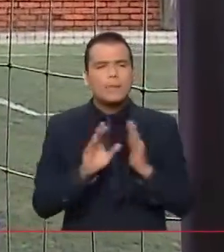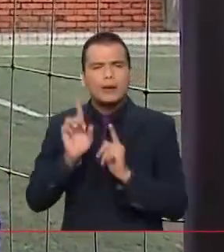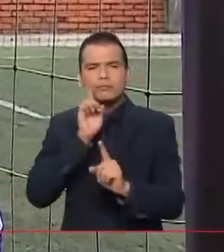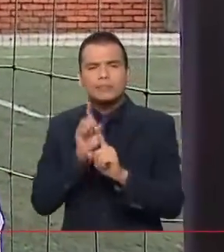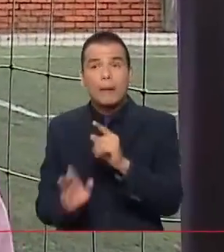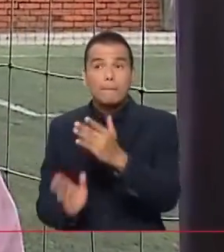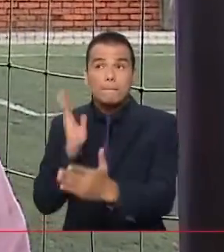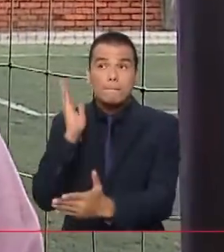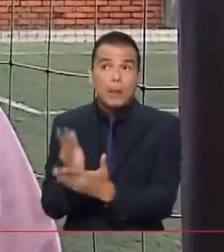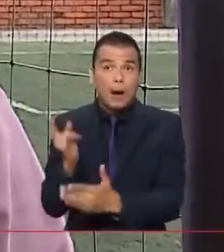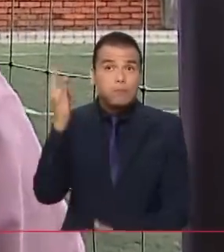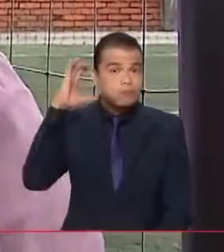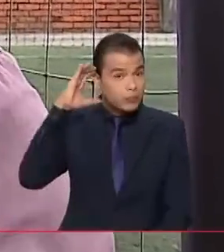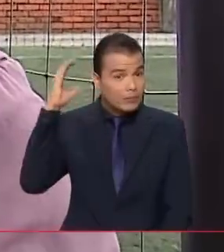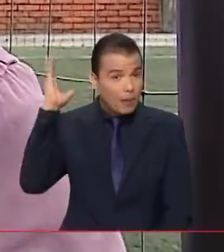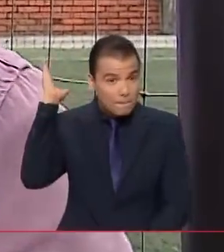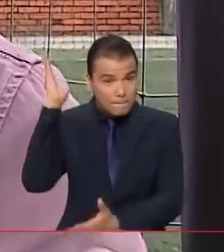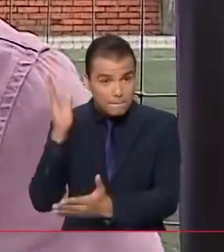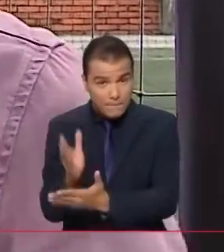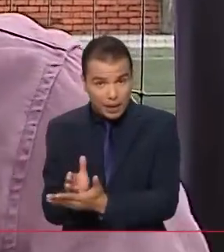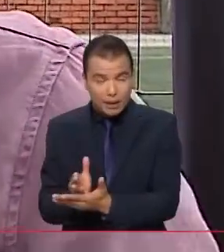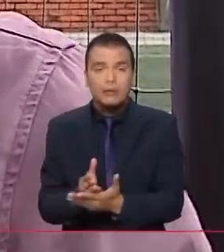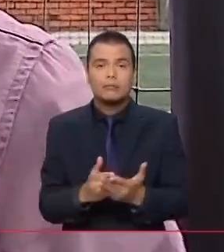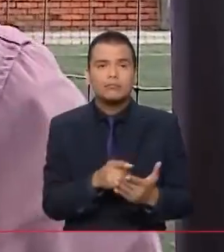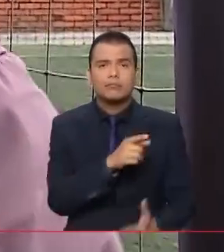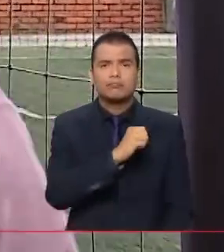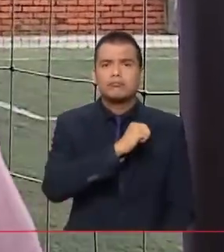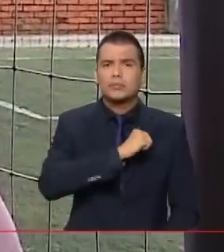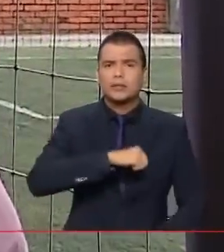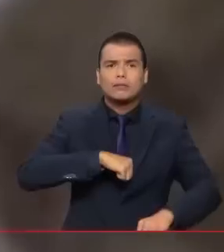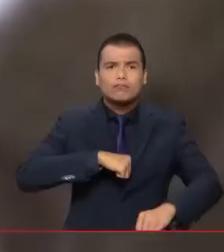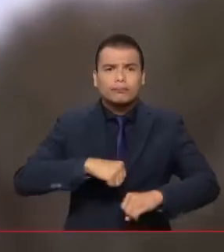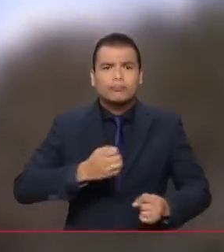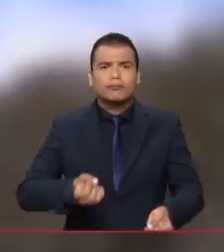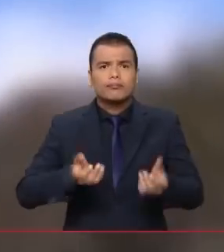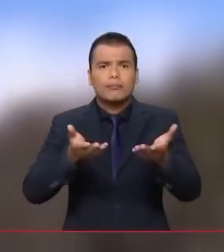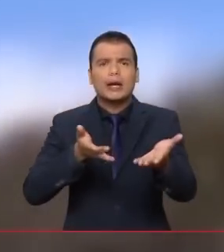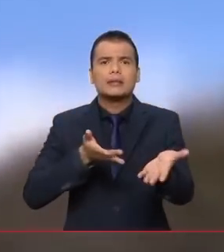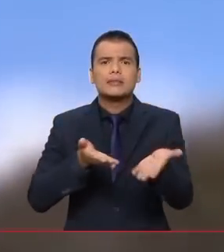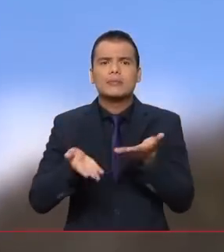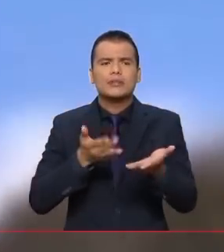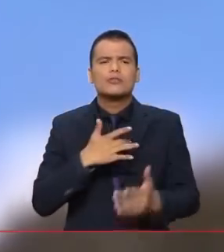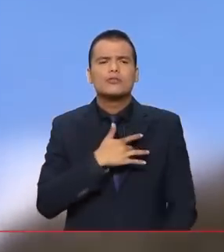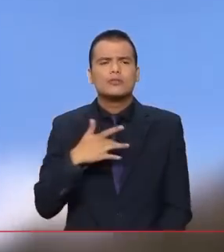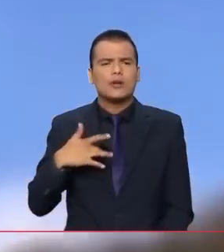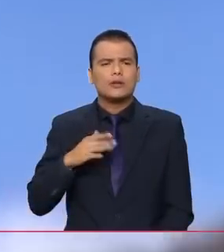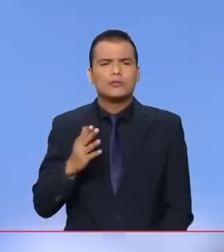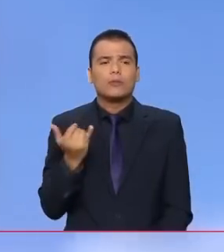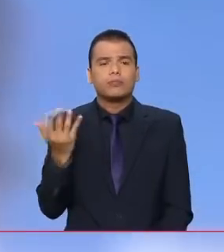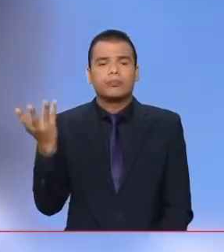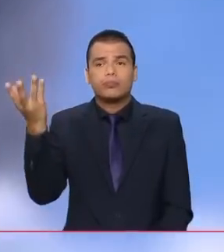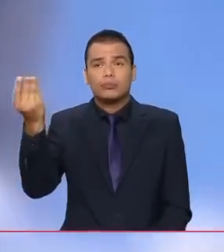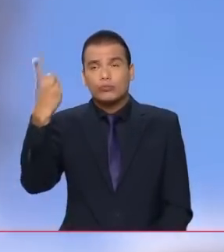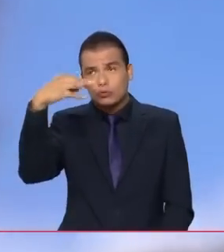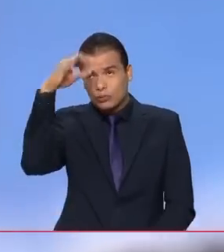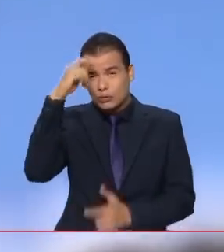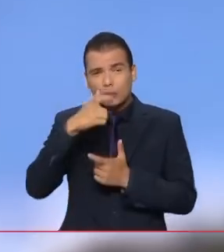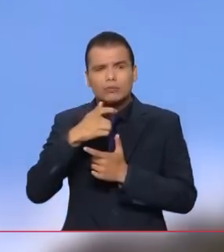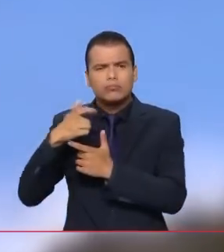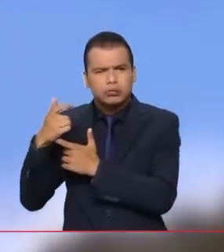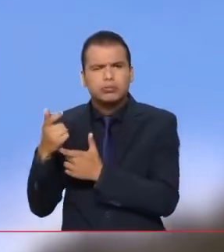servicios de socorro para poder atender situaciones que nos puedan presentar. El Cuerpo de Bomberos en el Valle del Cauca se